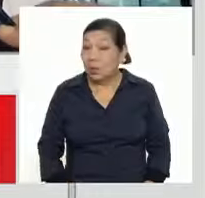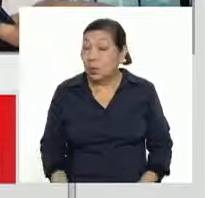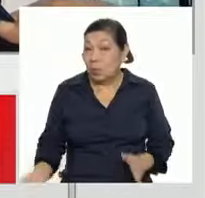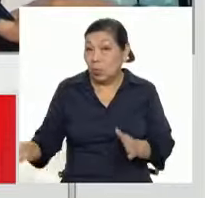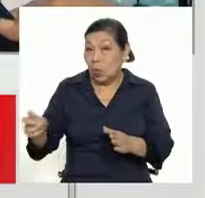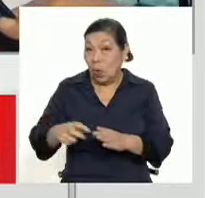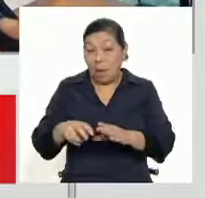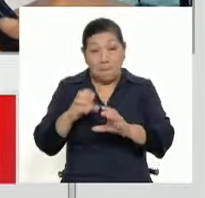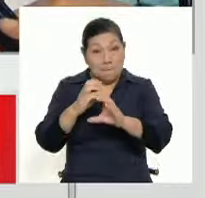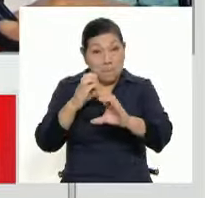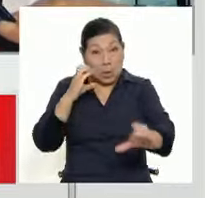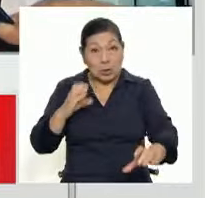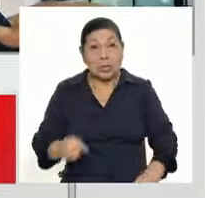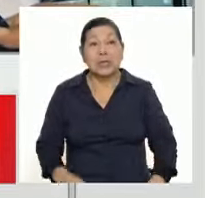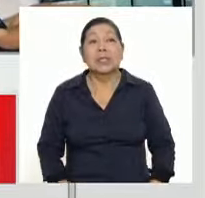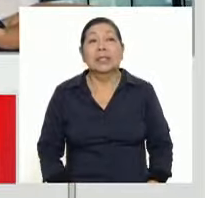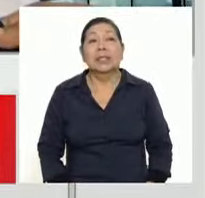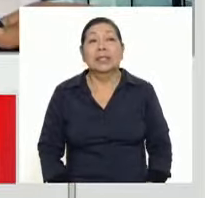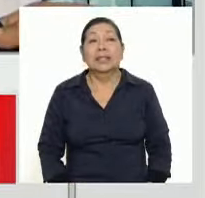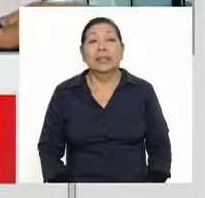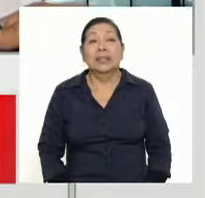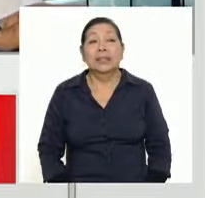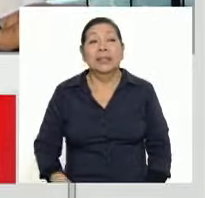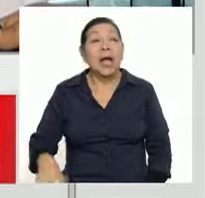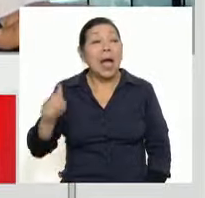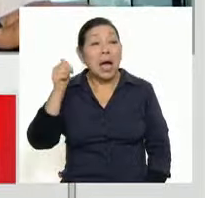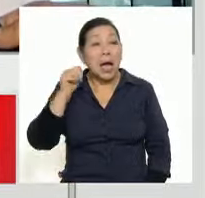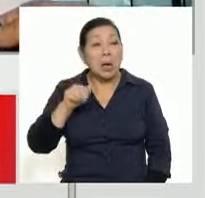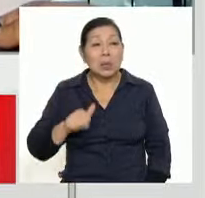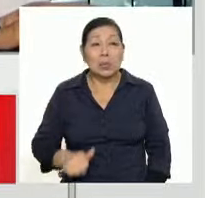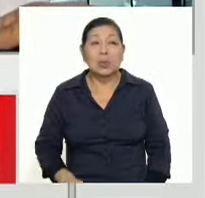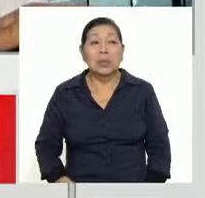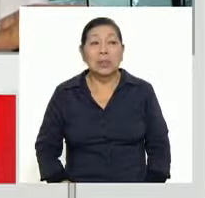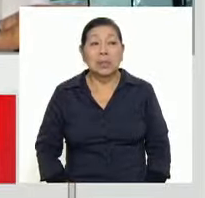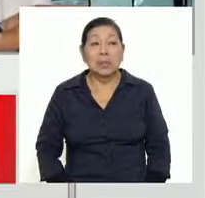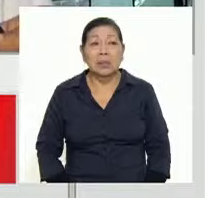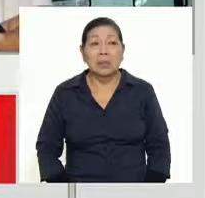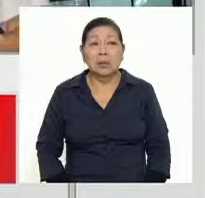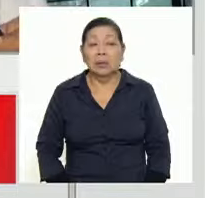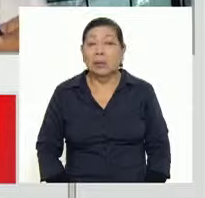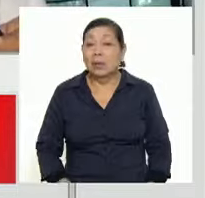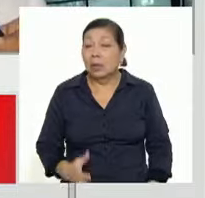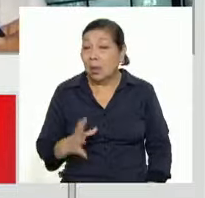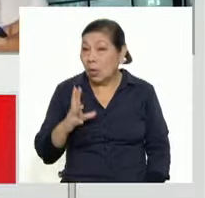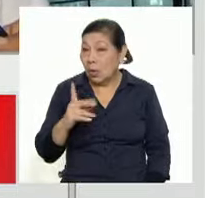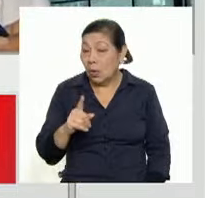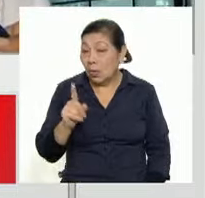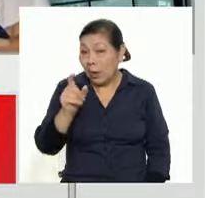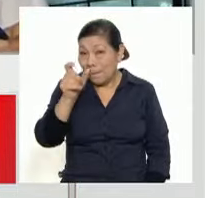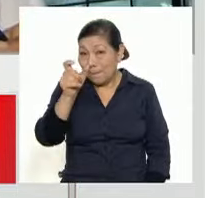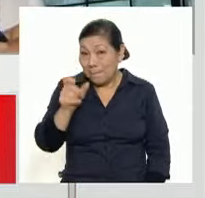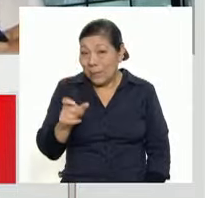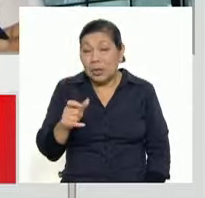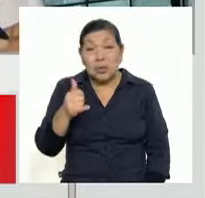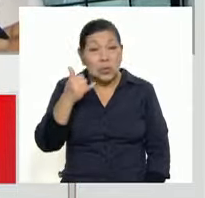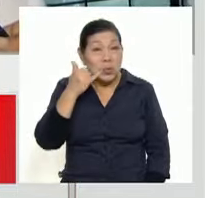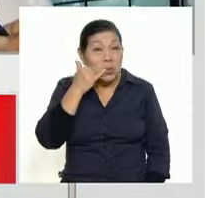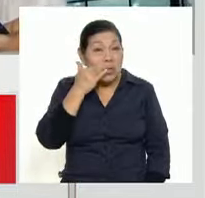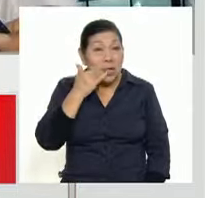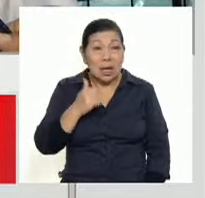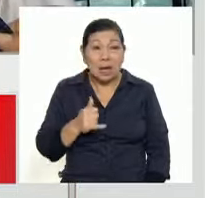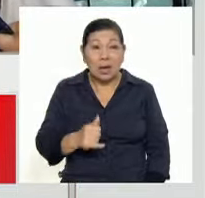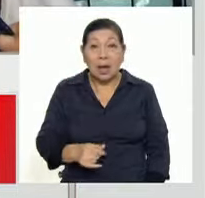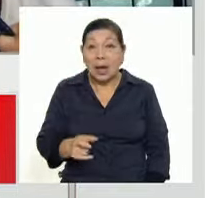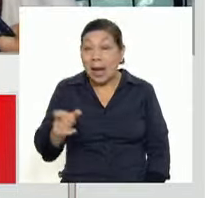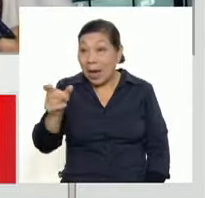a un bus de una línea acá en el distrito del Agustino y intentó o robó a una persona su celular, y